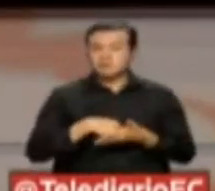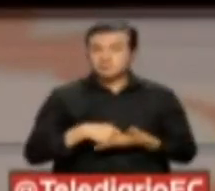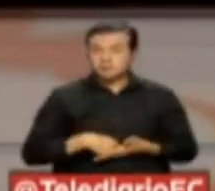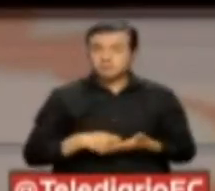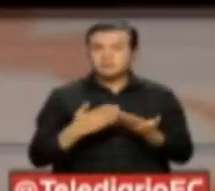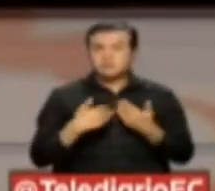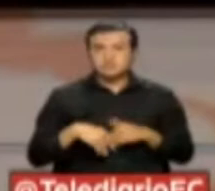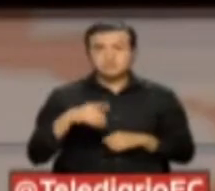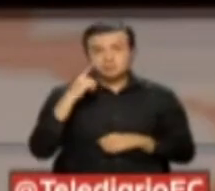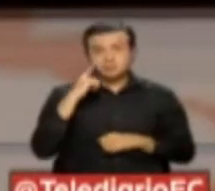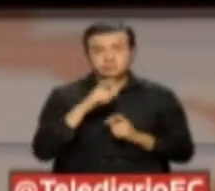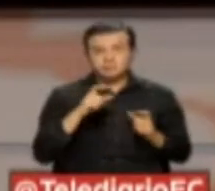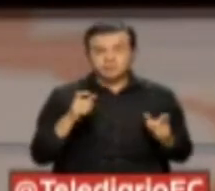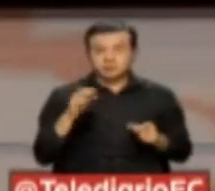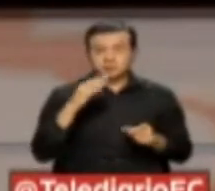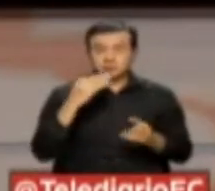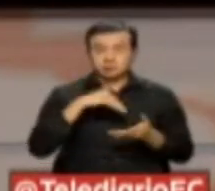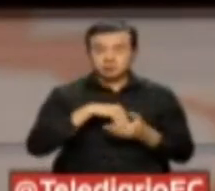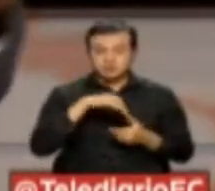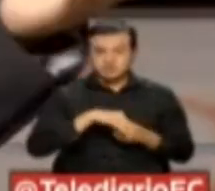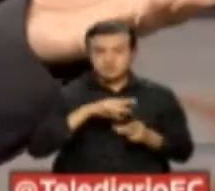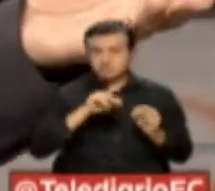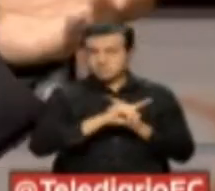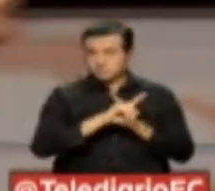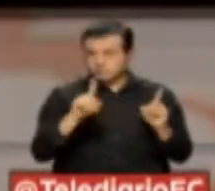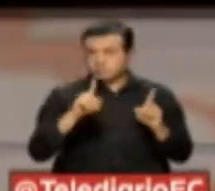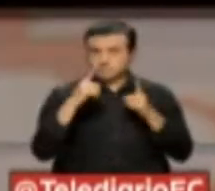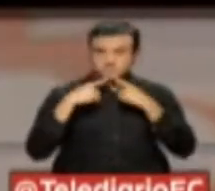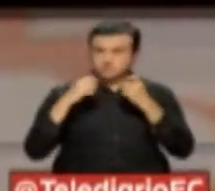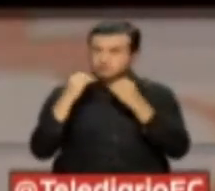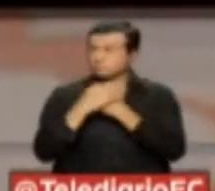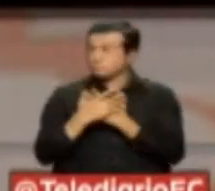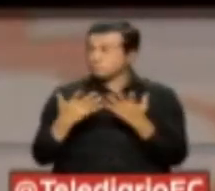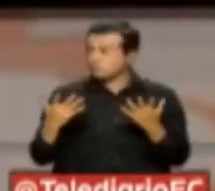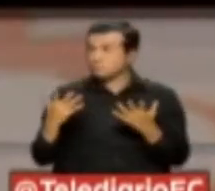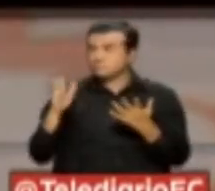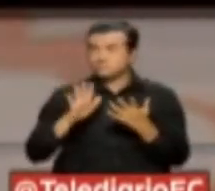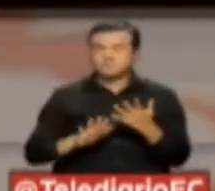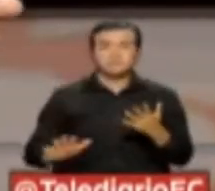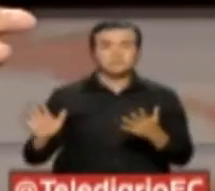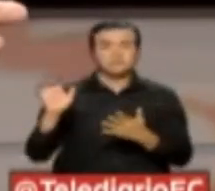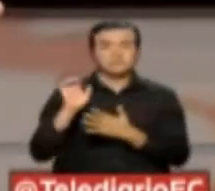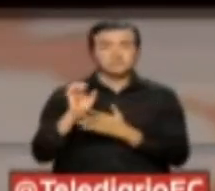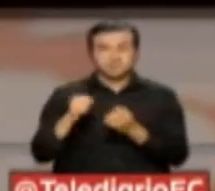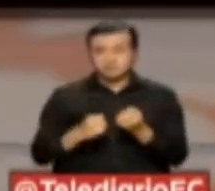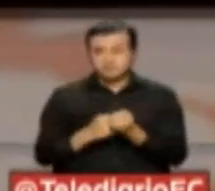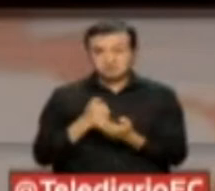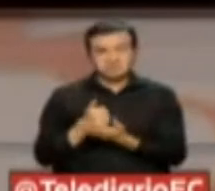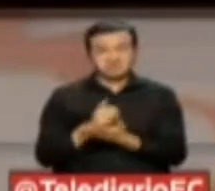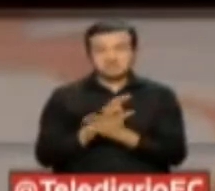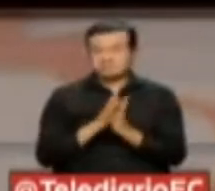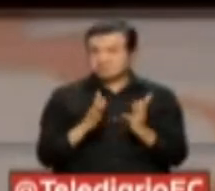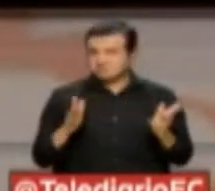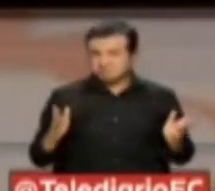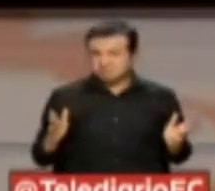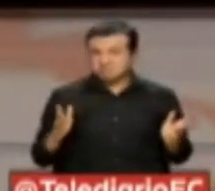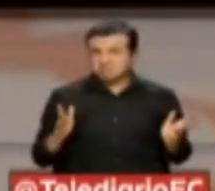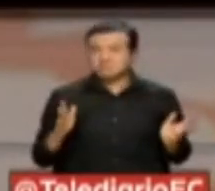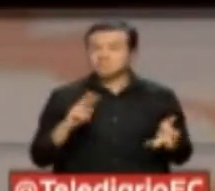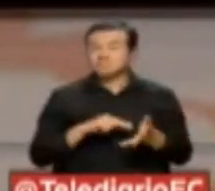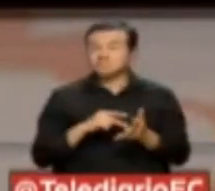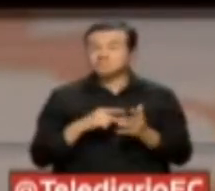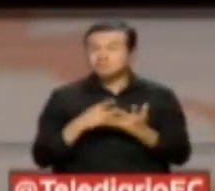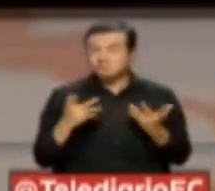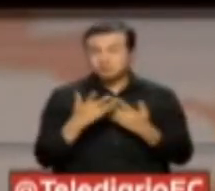evitar la religión definidas no para evitar sino que para que se pronuncie el problema toriano no facilitaron entonces eso quiere decir que no